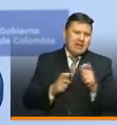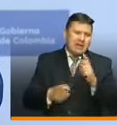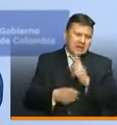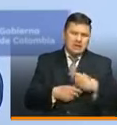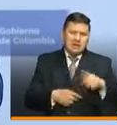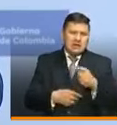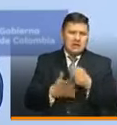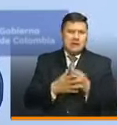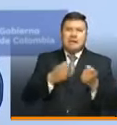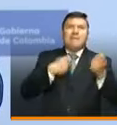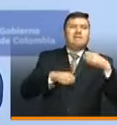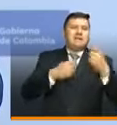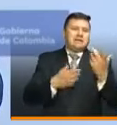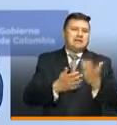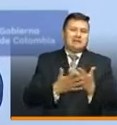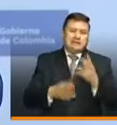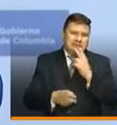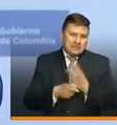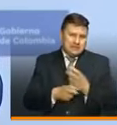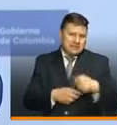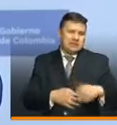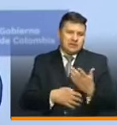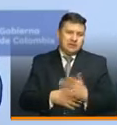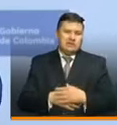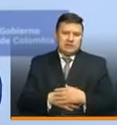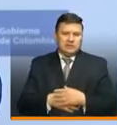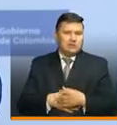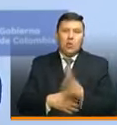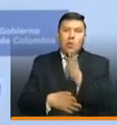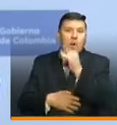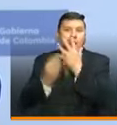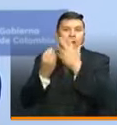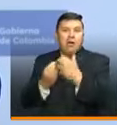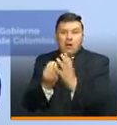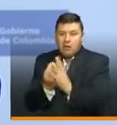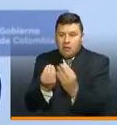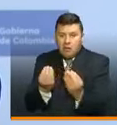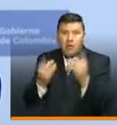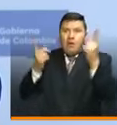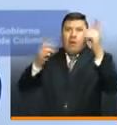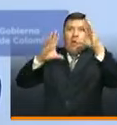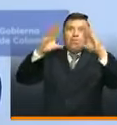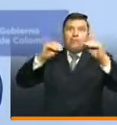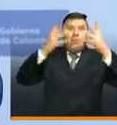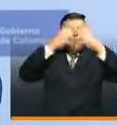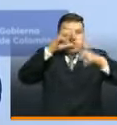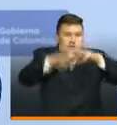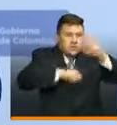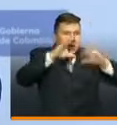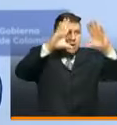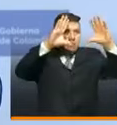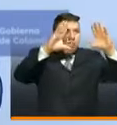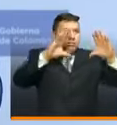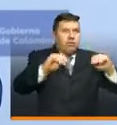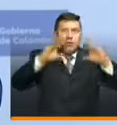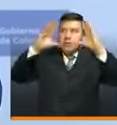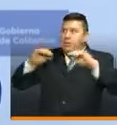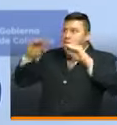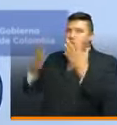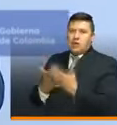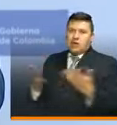en importar materiales de este tipo. Hay escasez global, hay una competencia global por adquirir y abastecerse de este tipo